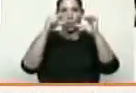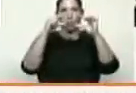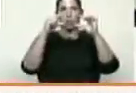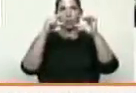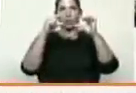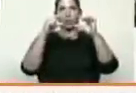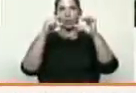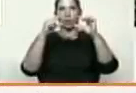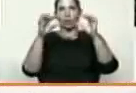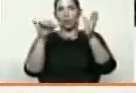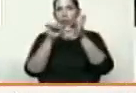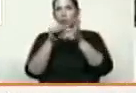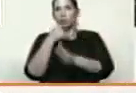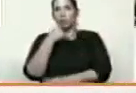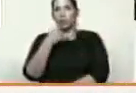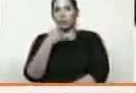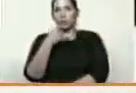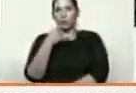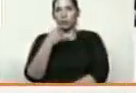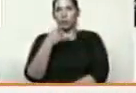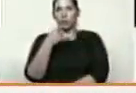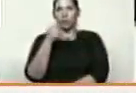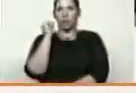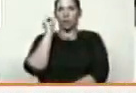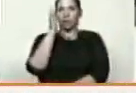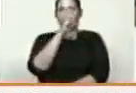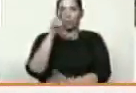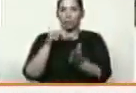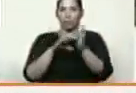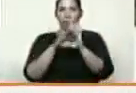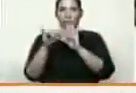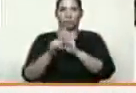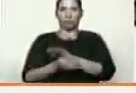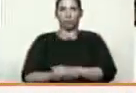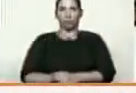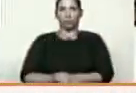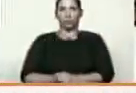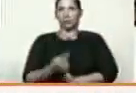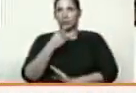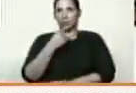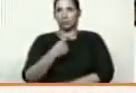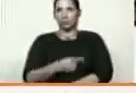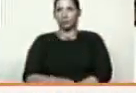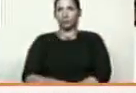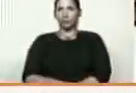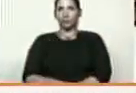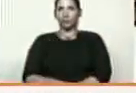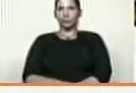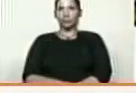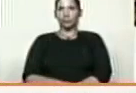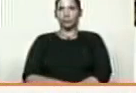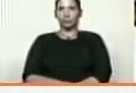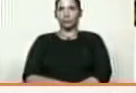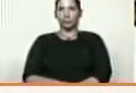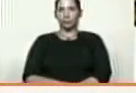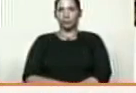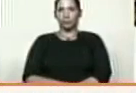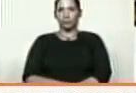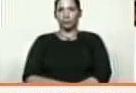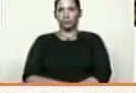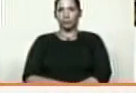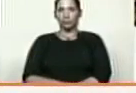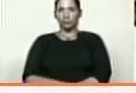Cuando dice Asamblea Constituyente, dice: con la expresión